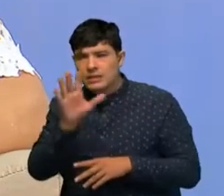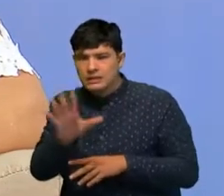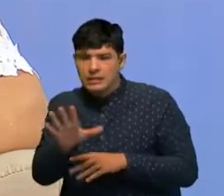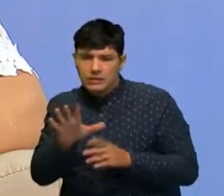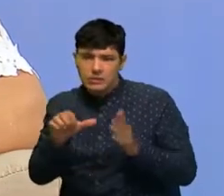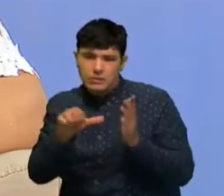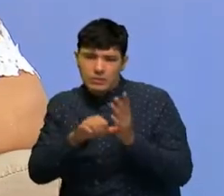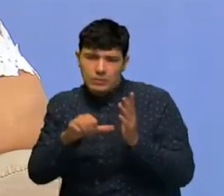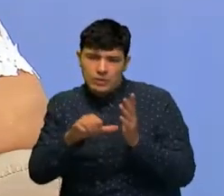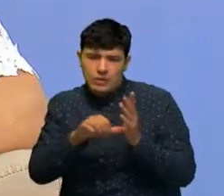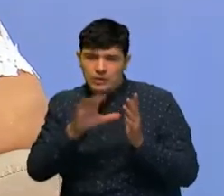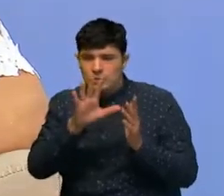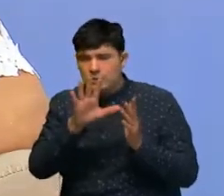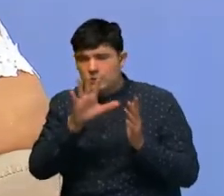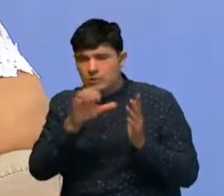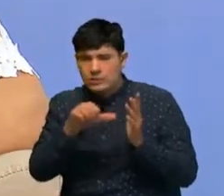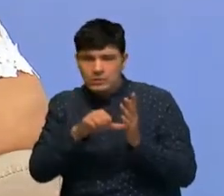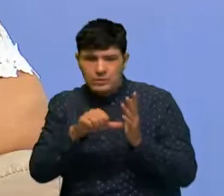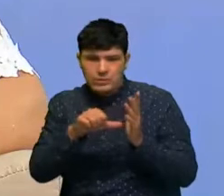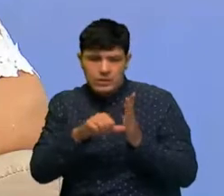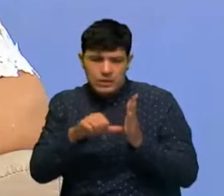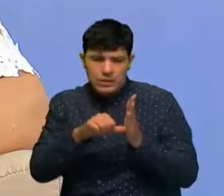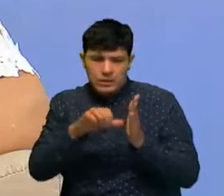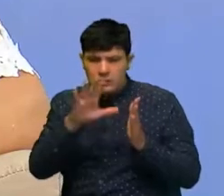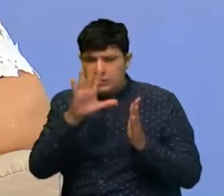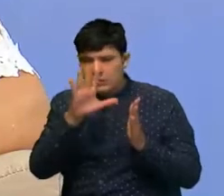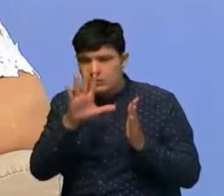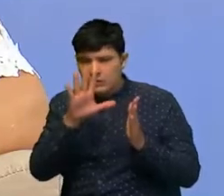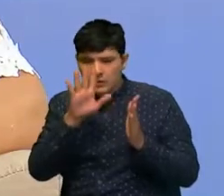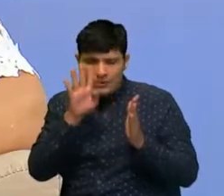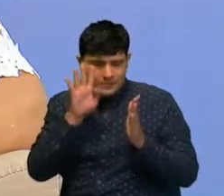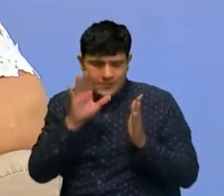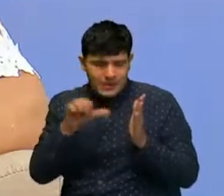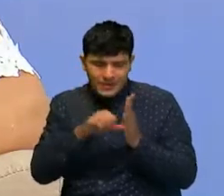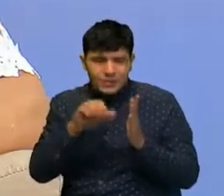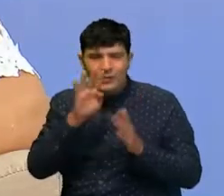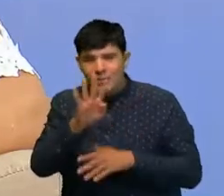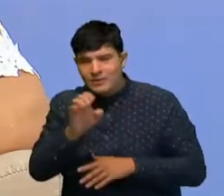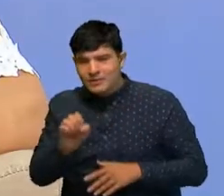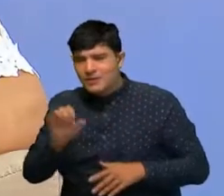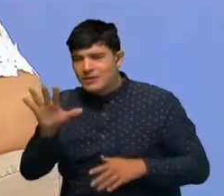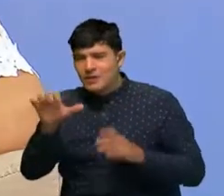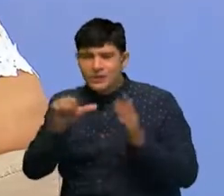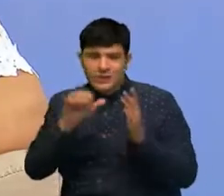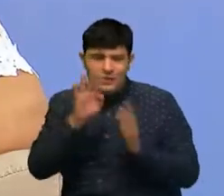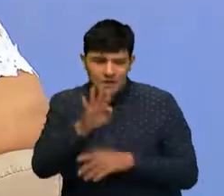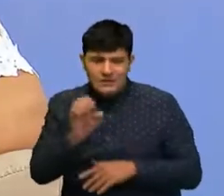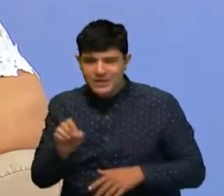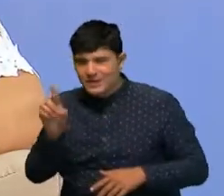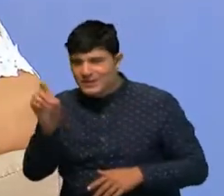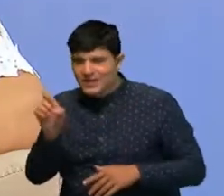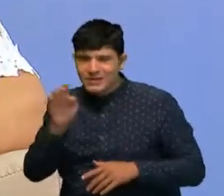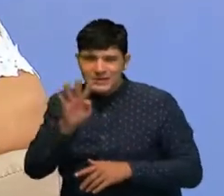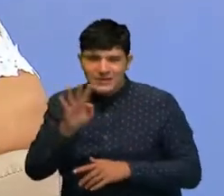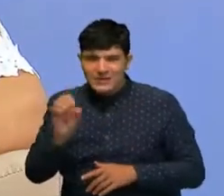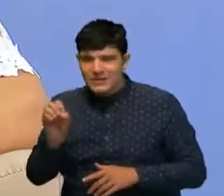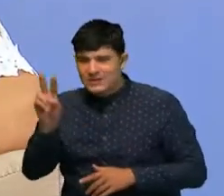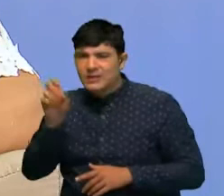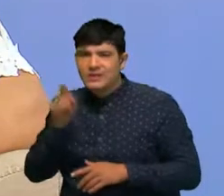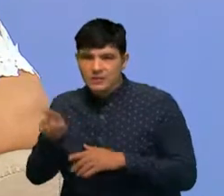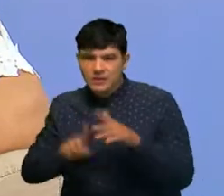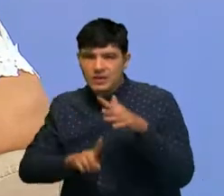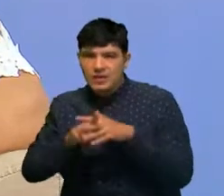465, 405, 406, 400, más o menos, las causales de constitución del sindicato y los fueros que nacen por el hecho